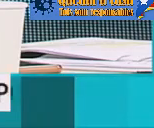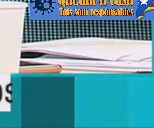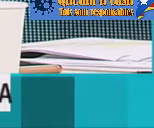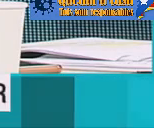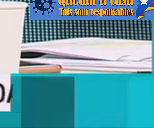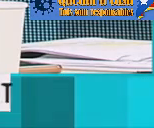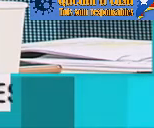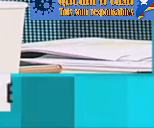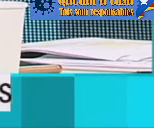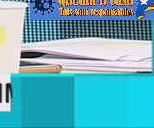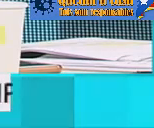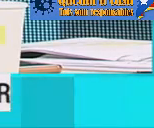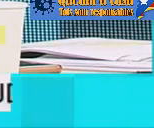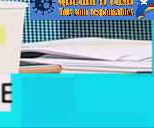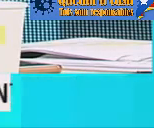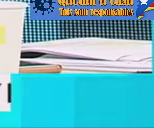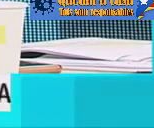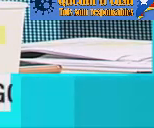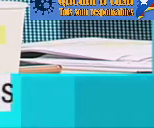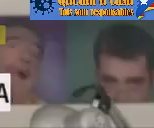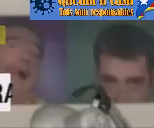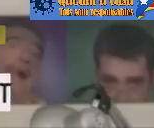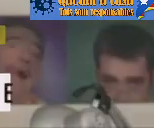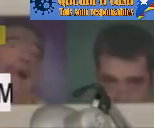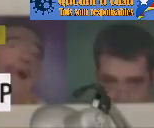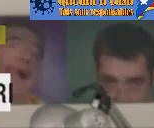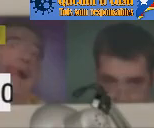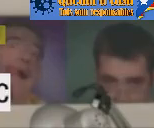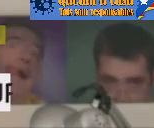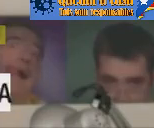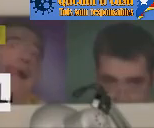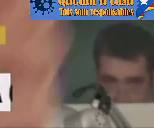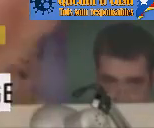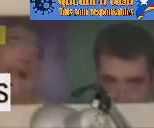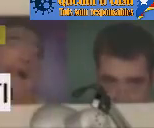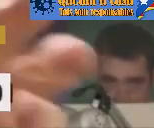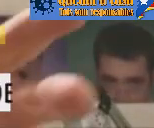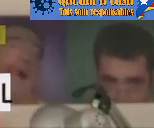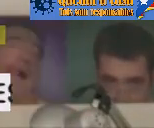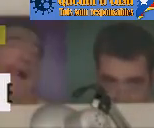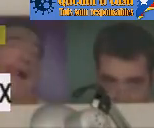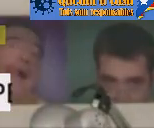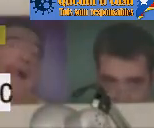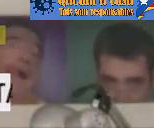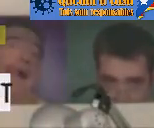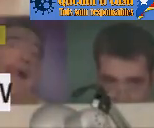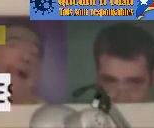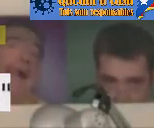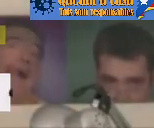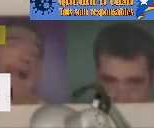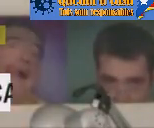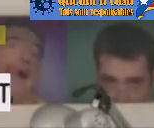Sí, bueno, han entrado, los de la derecha han entrado ya en modo ahora o nunca. O o destruimos ya el gobierno y conseguimos